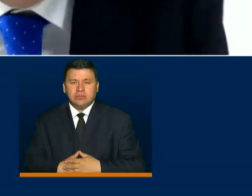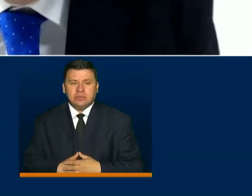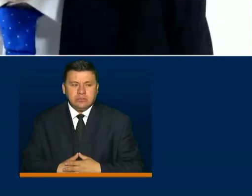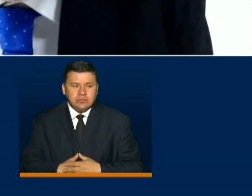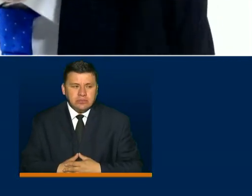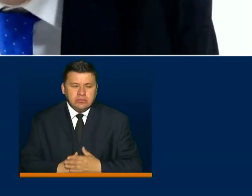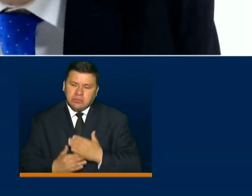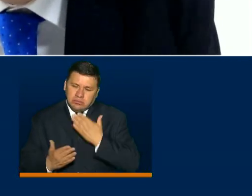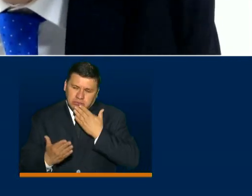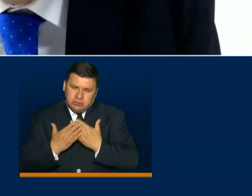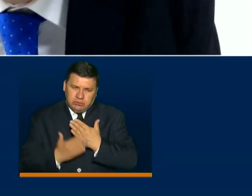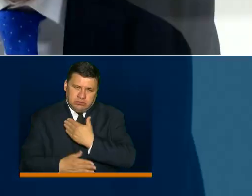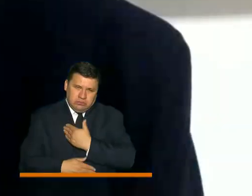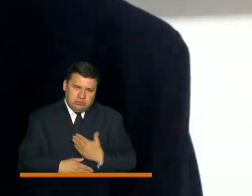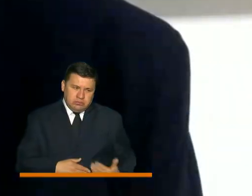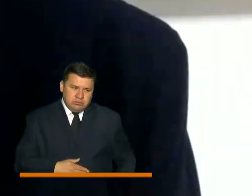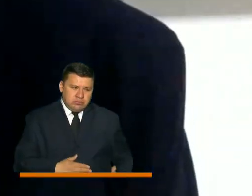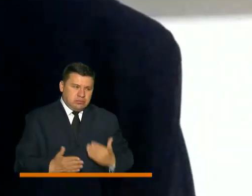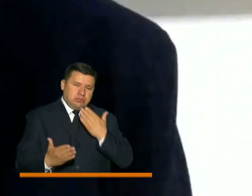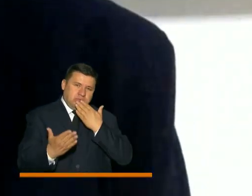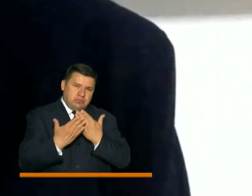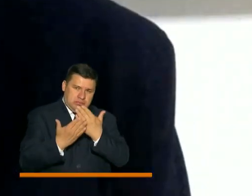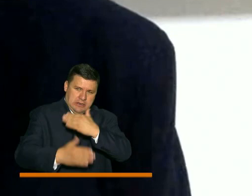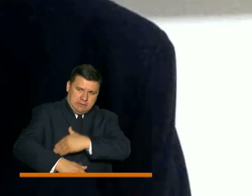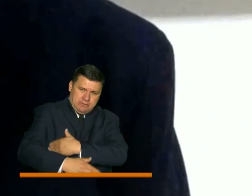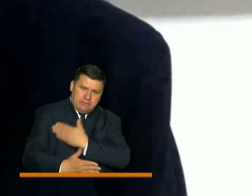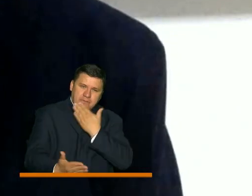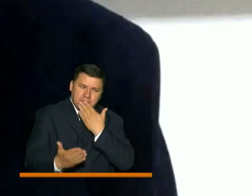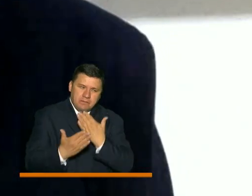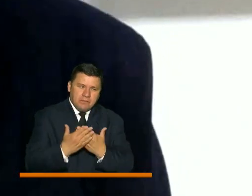Bueno, gracias, señor presidente, gracias al ministro.